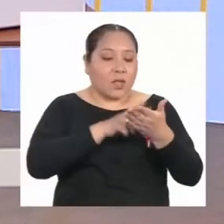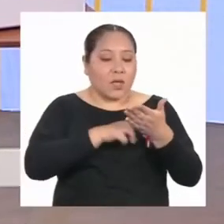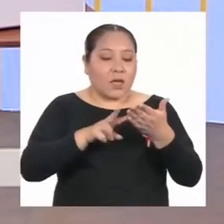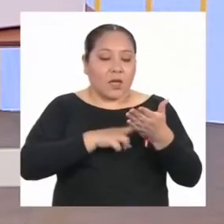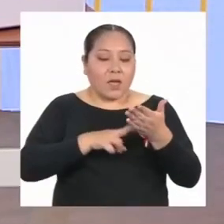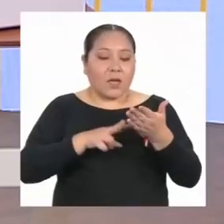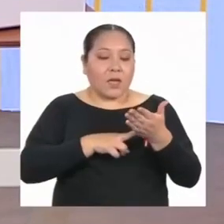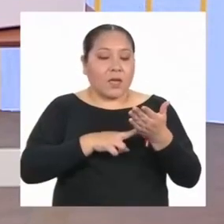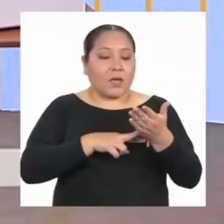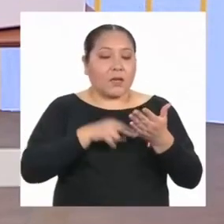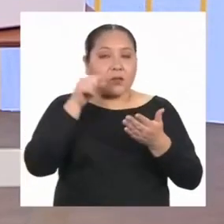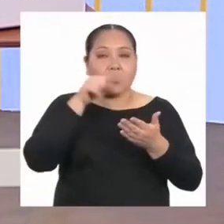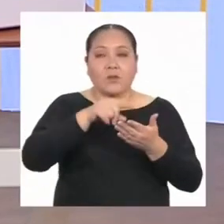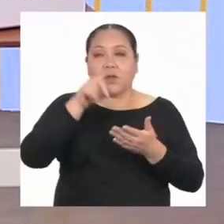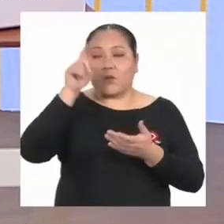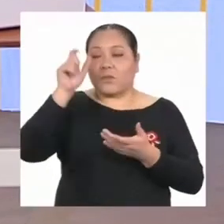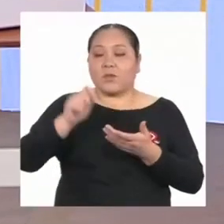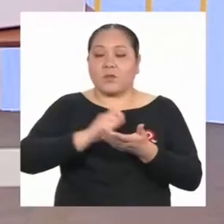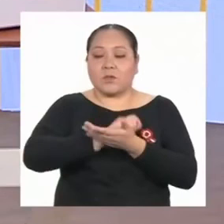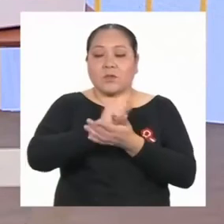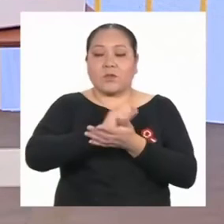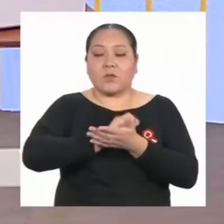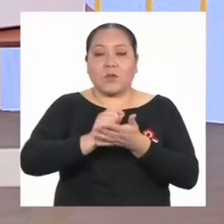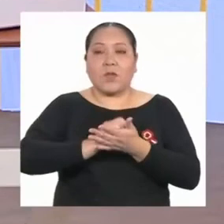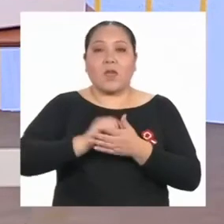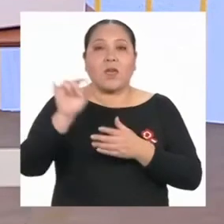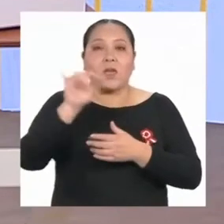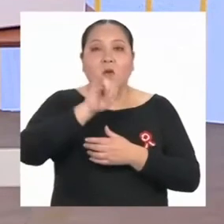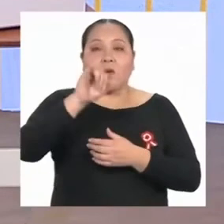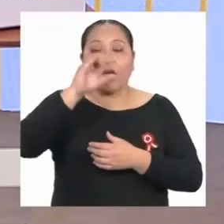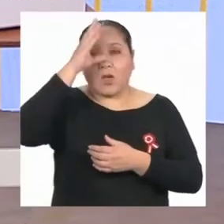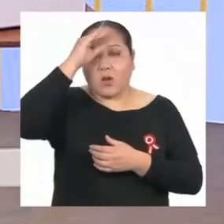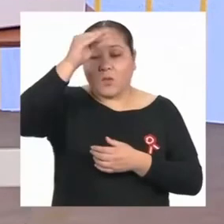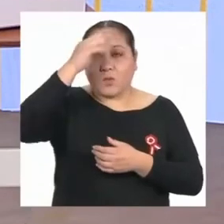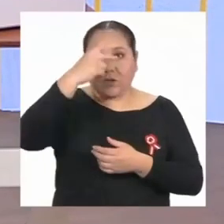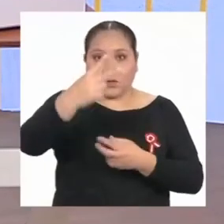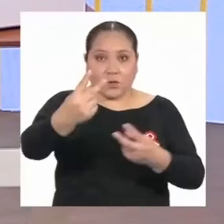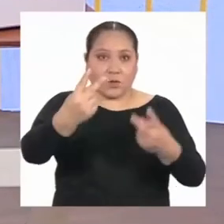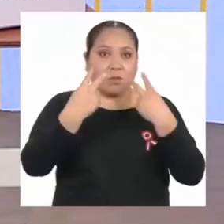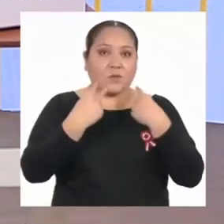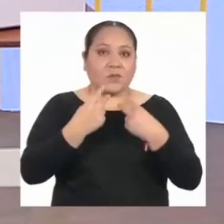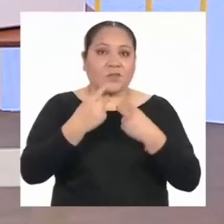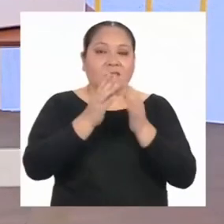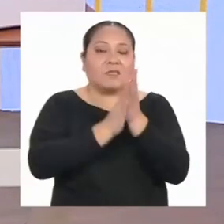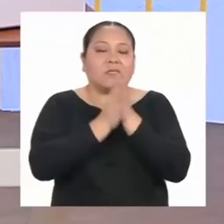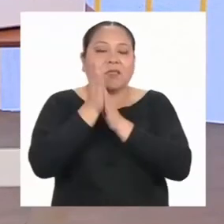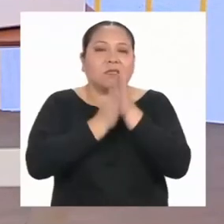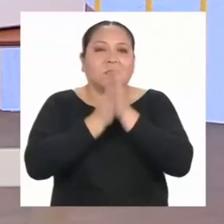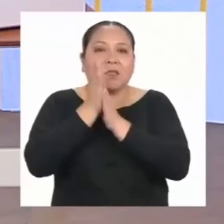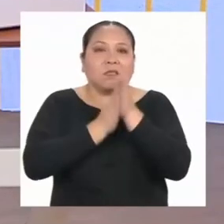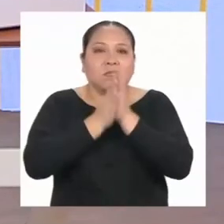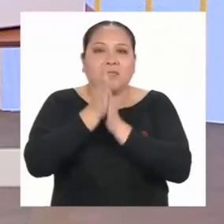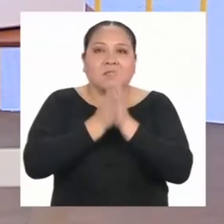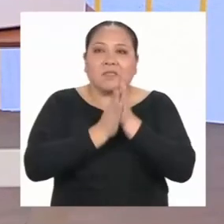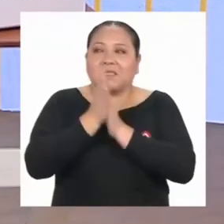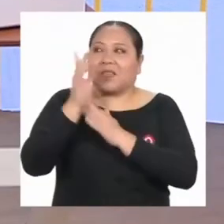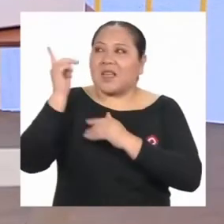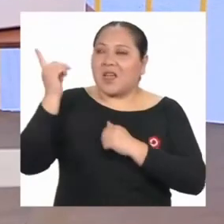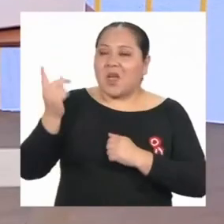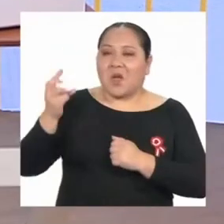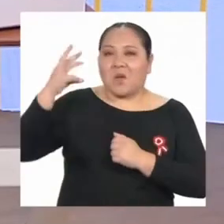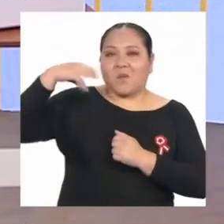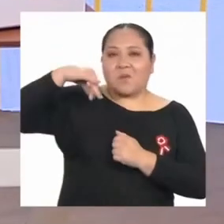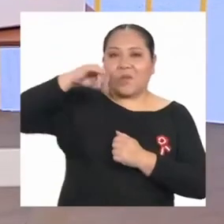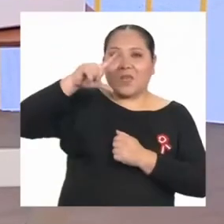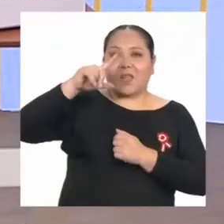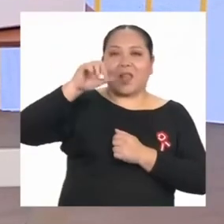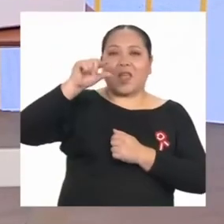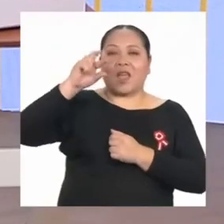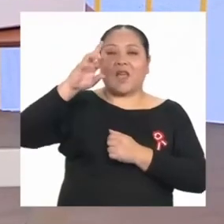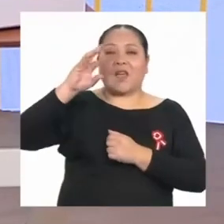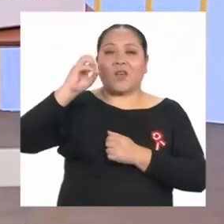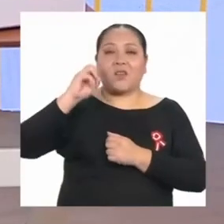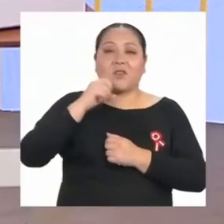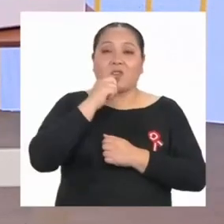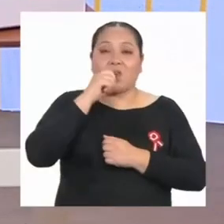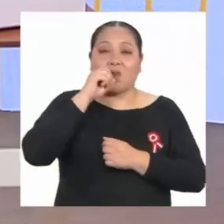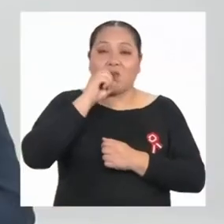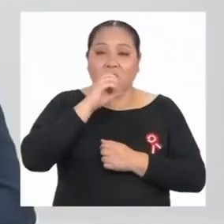un adolescente, como los chicos que nos ven. Y me encanta la canción con la que Milagros habla de su propio rol en